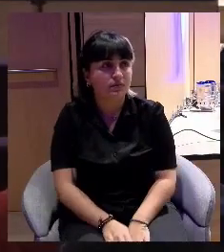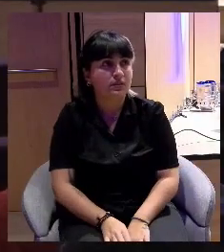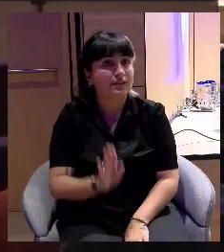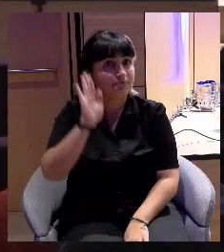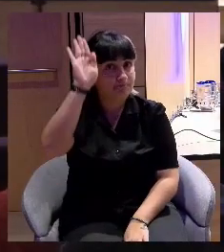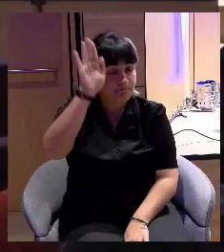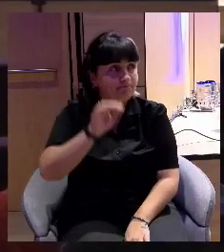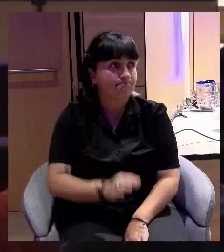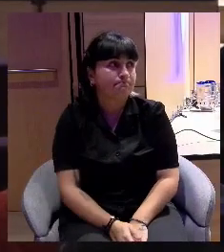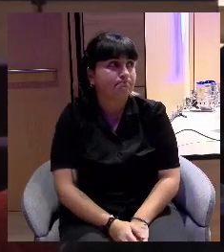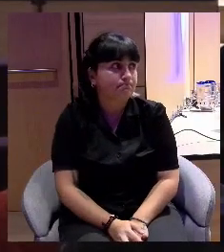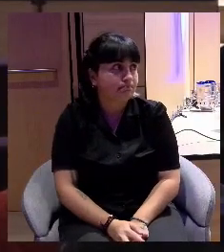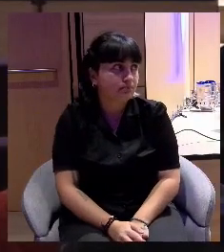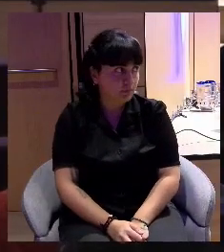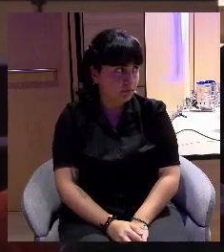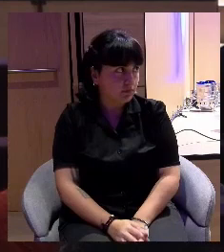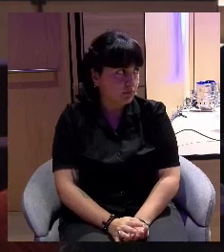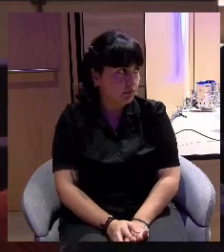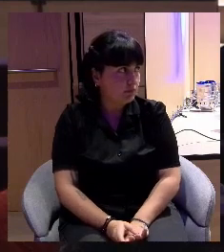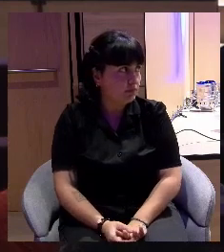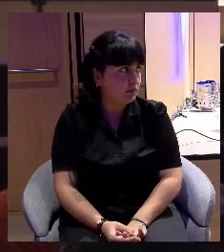este? Va.